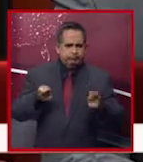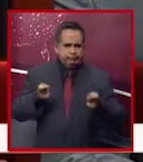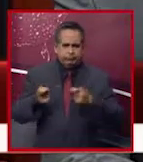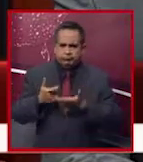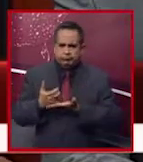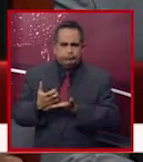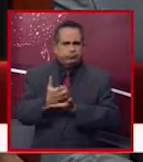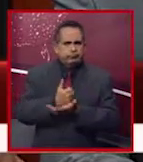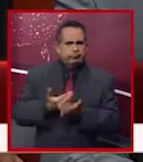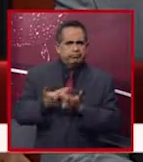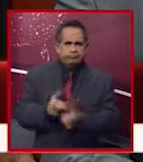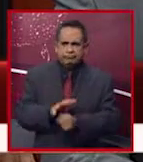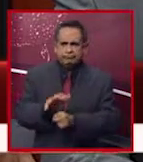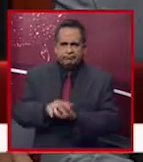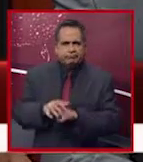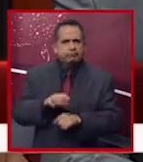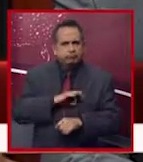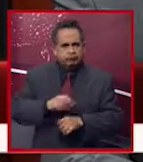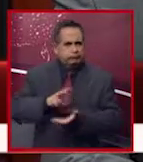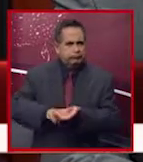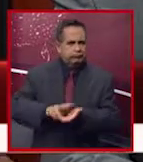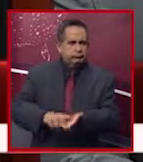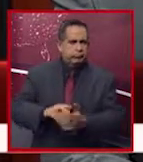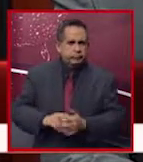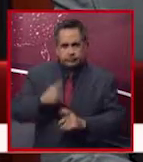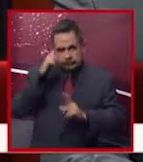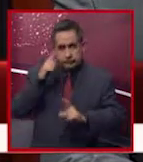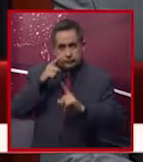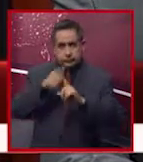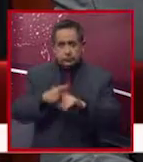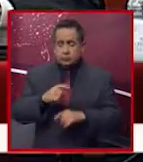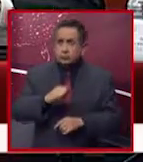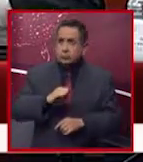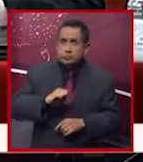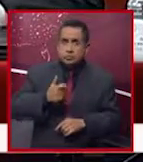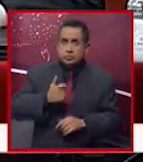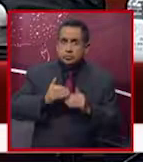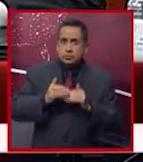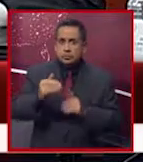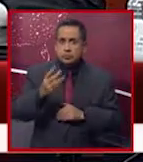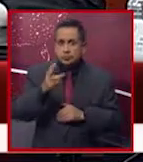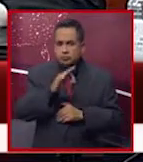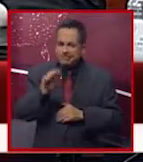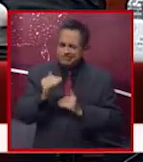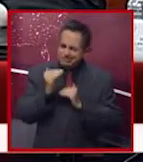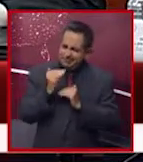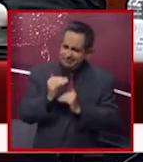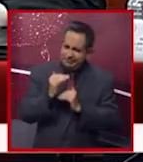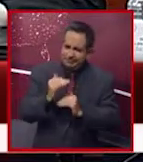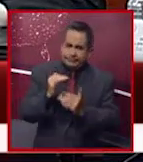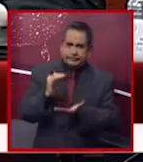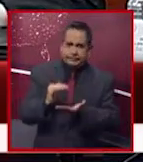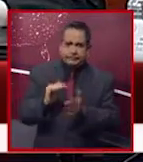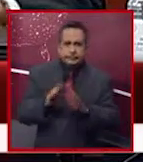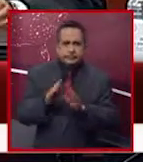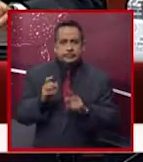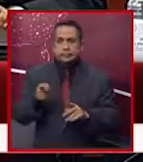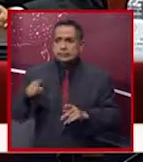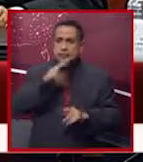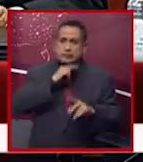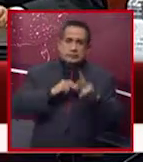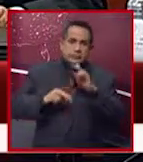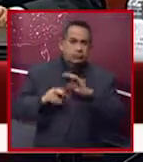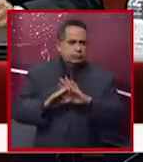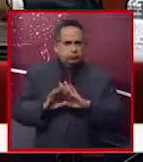de la moneda nacional, para lo cual se ha fijado una meta de inflación anual del 3%, a fin de contribuir a reducir la